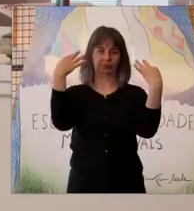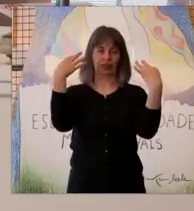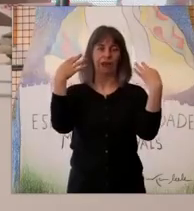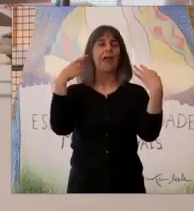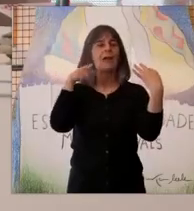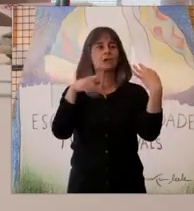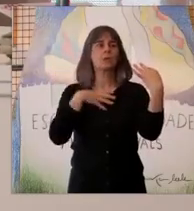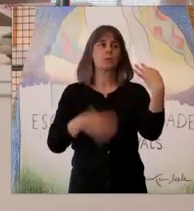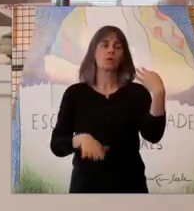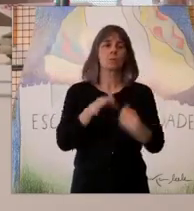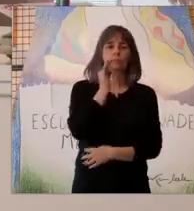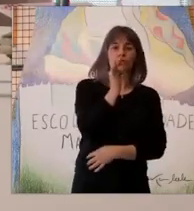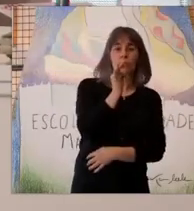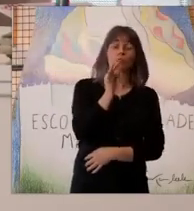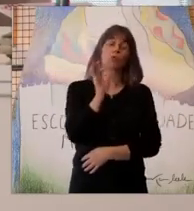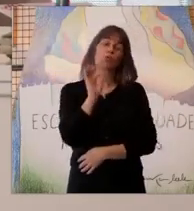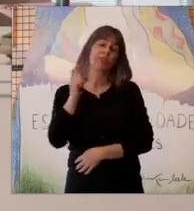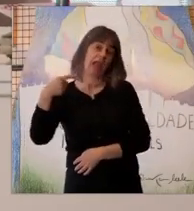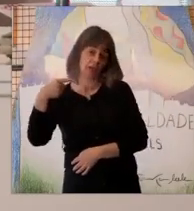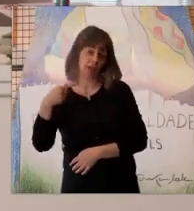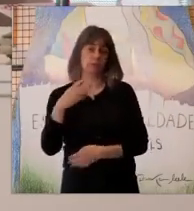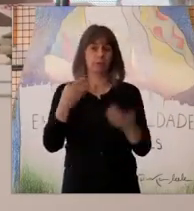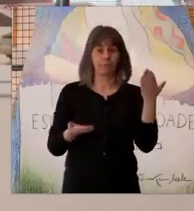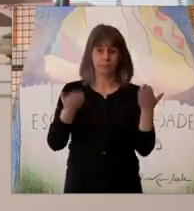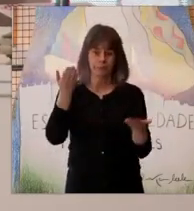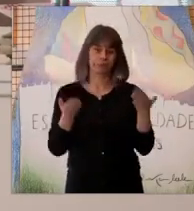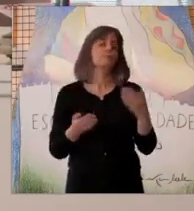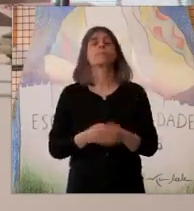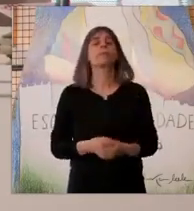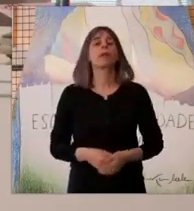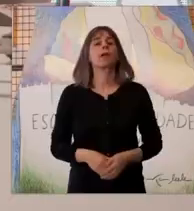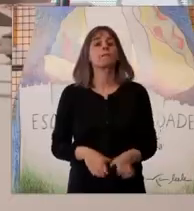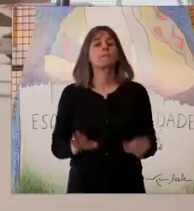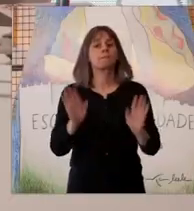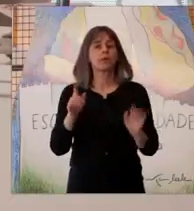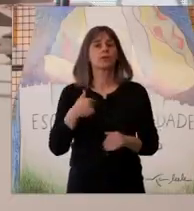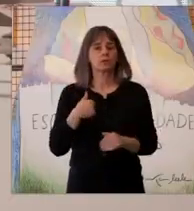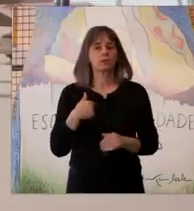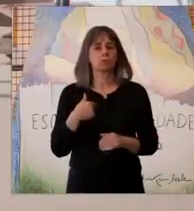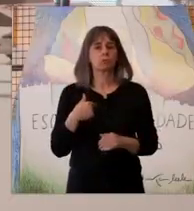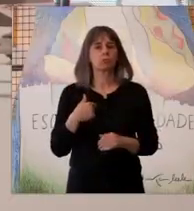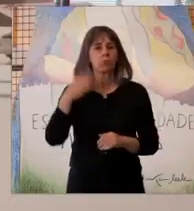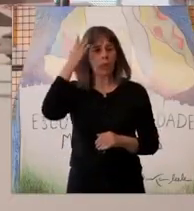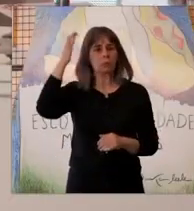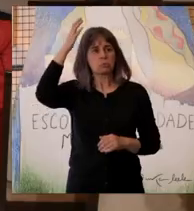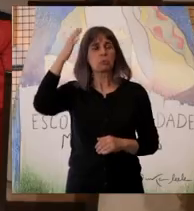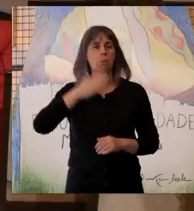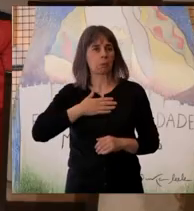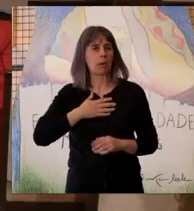parte buena insisto y tiene su parte mala pero nunca nunca creo que he cumplido mis expectativas